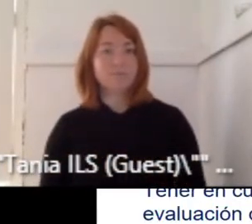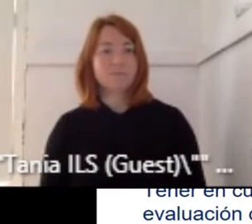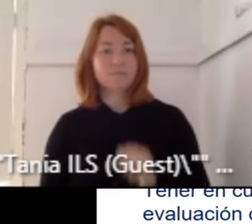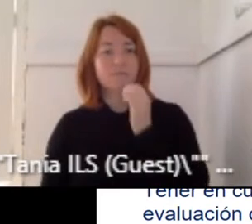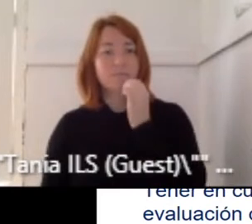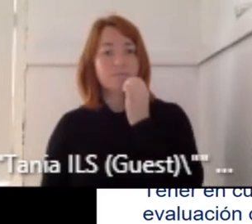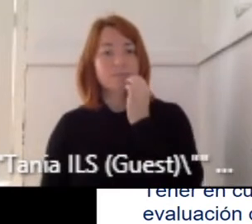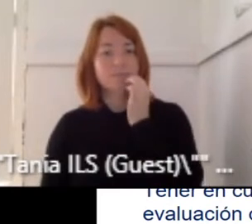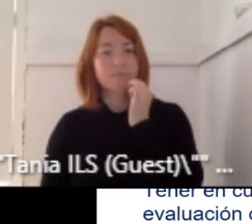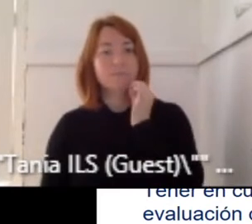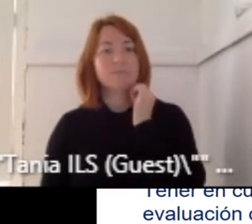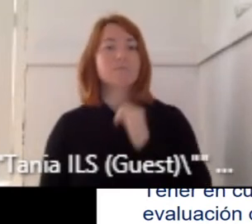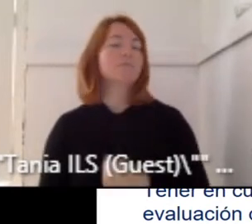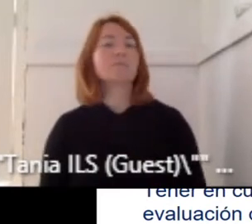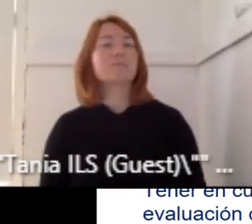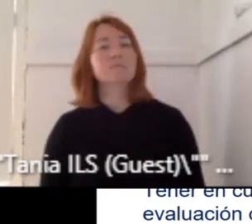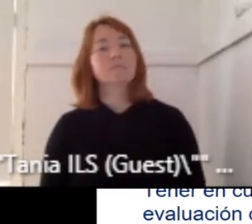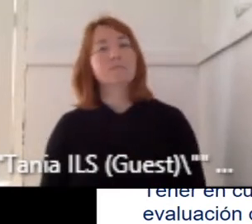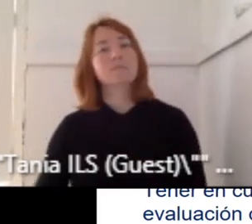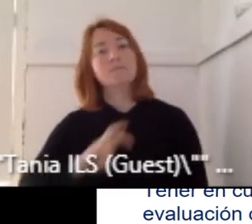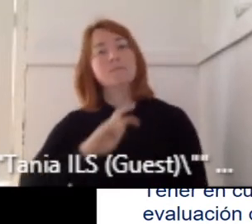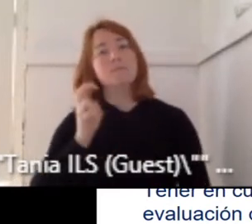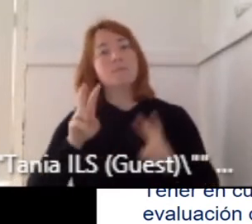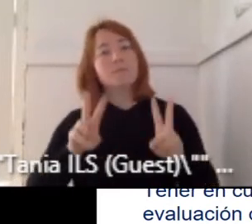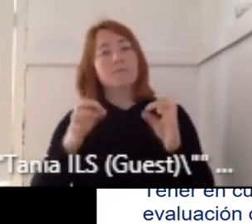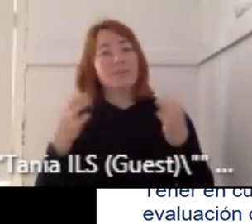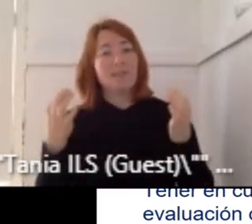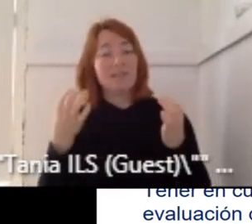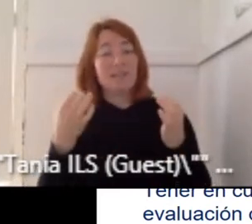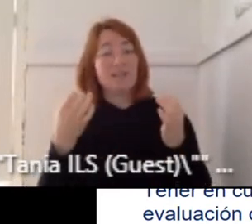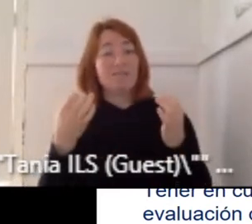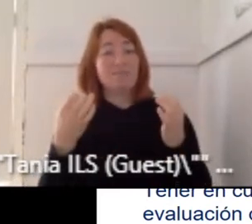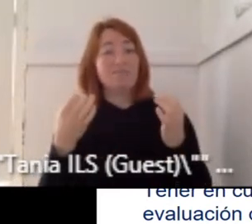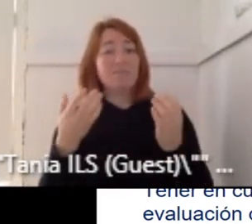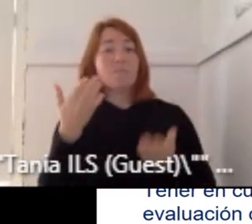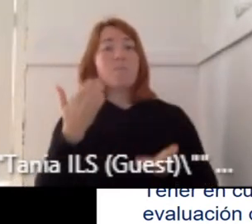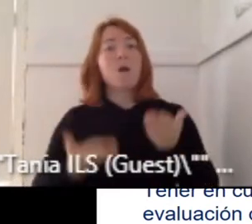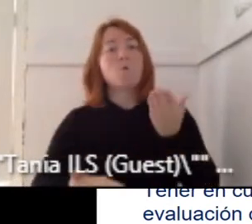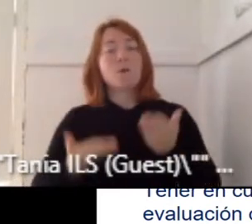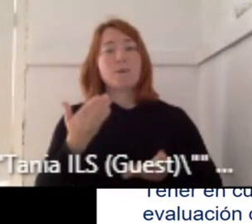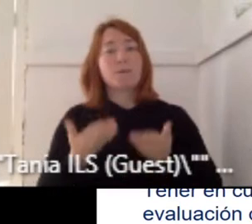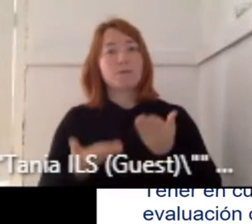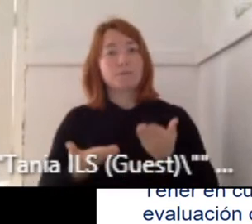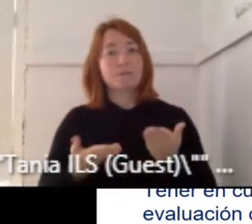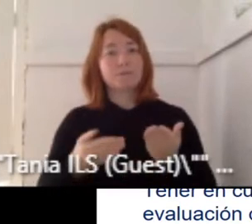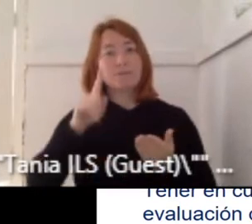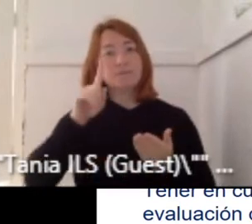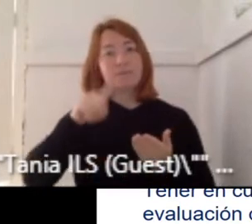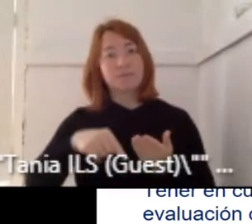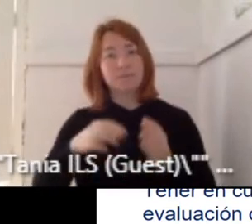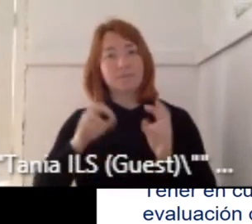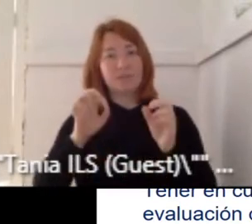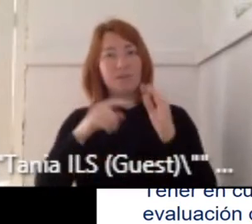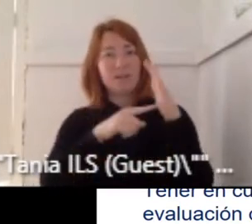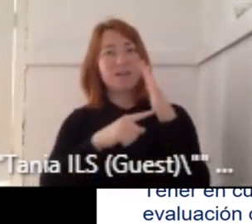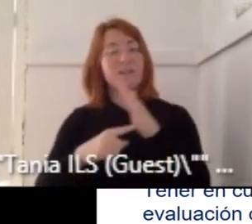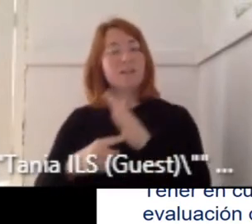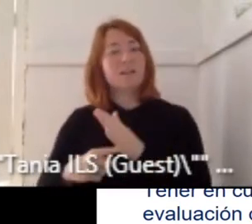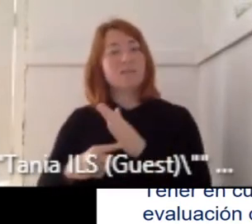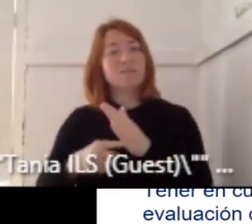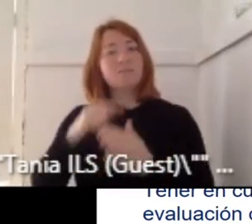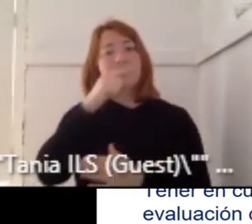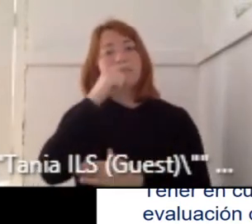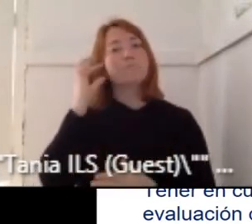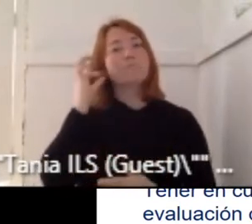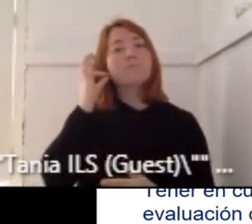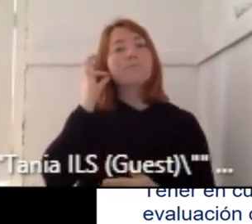2020. Otro aspecto es la evaluación. Tenemos que tener en cuenta también los posibles sesgos de género, tanto en las técnicas de